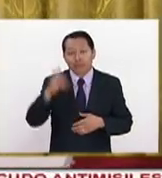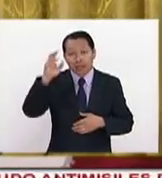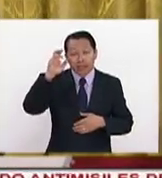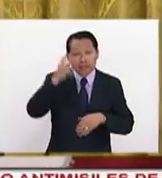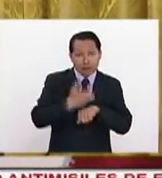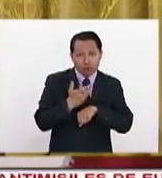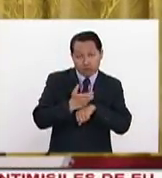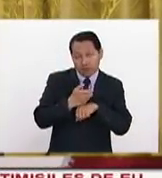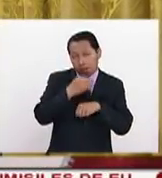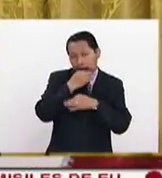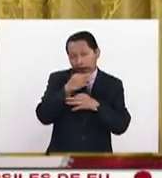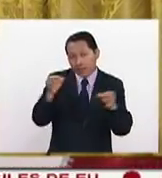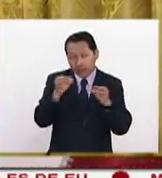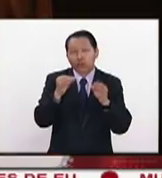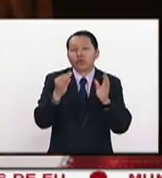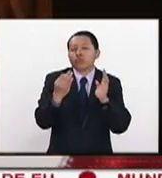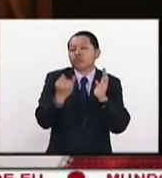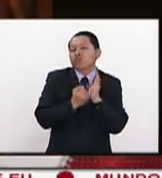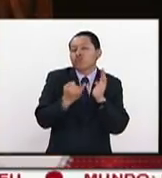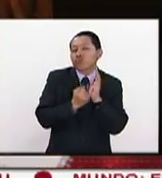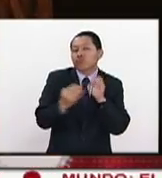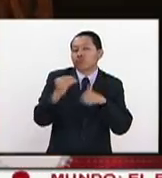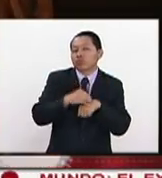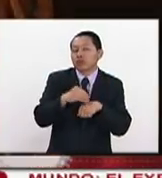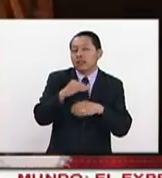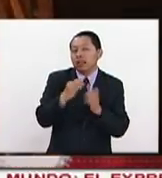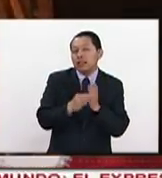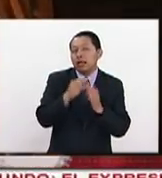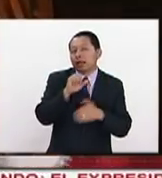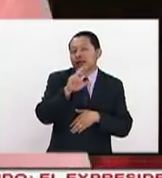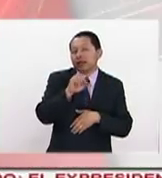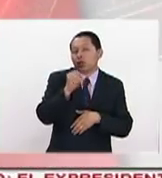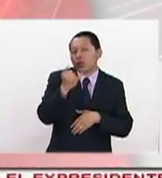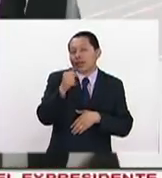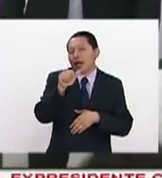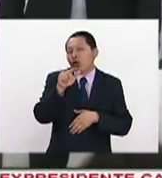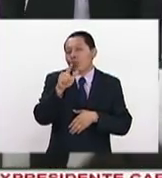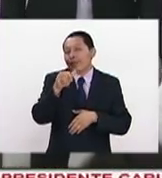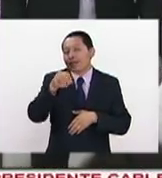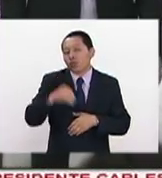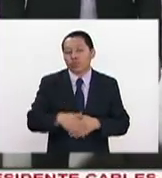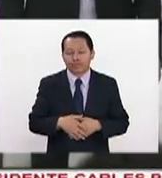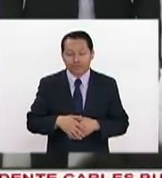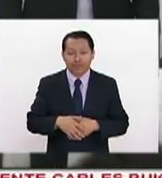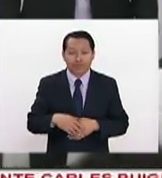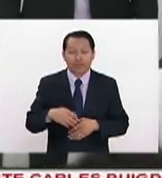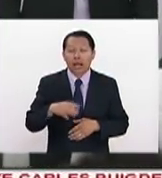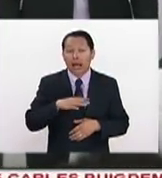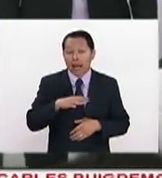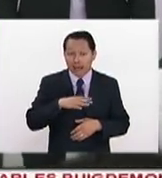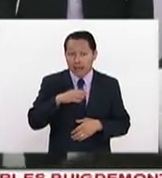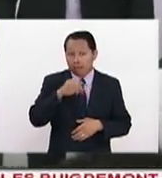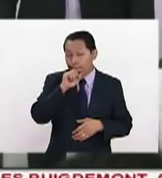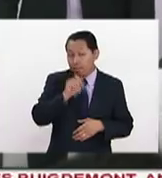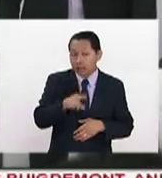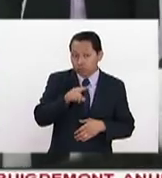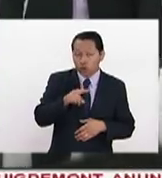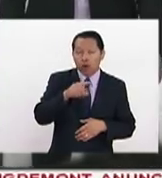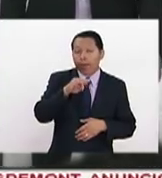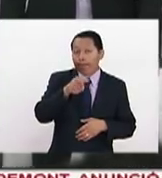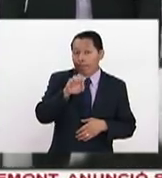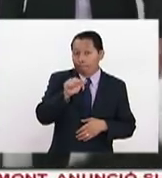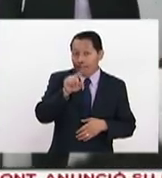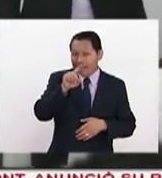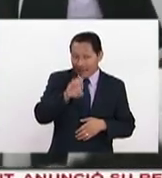Estados Unidos anuncia el aumento en aranceles en el acero y el aluminio. El candidato de la coalición Todos por México,